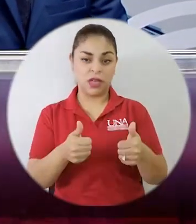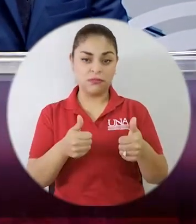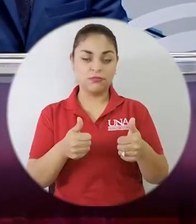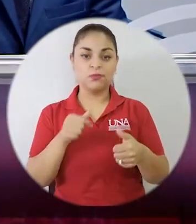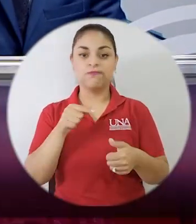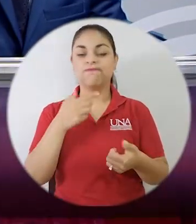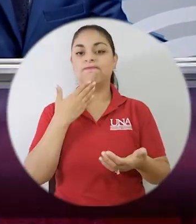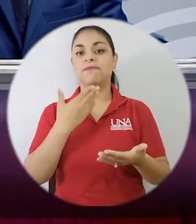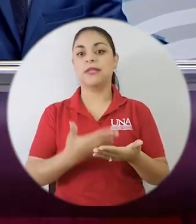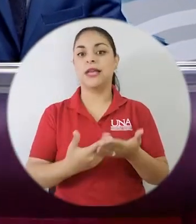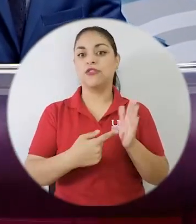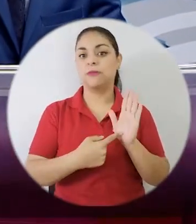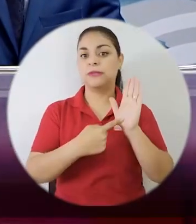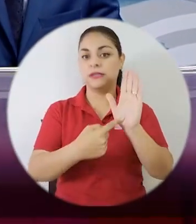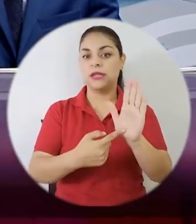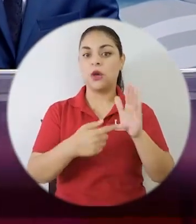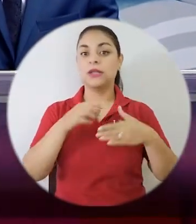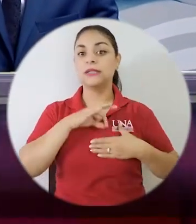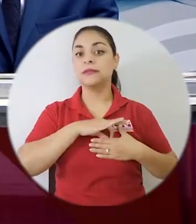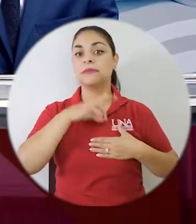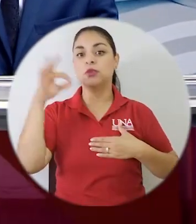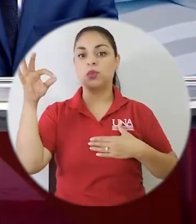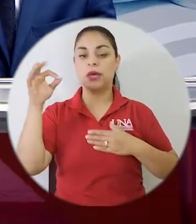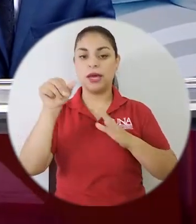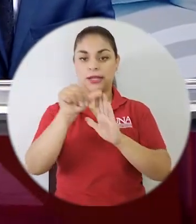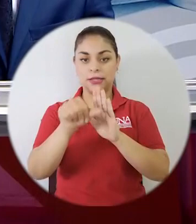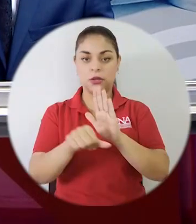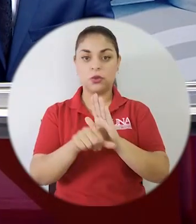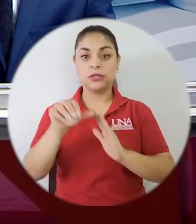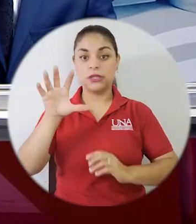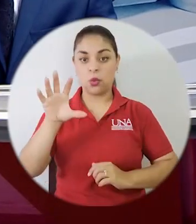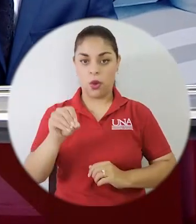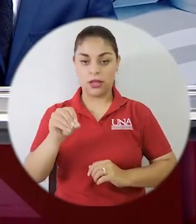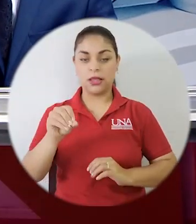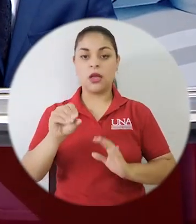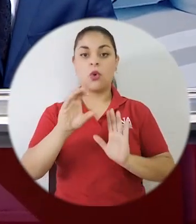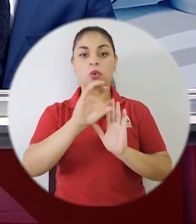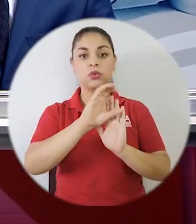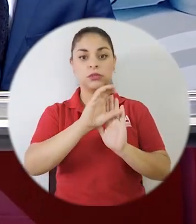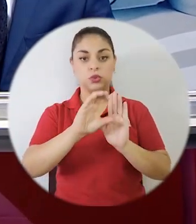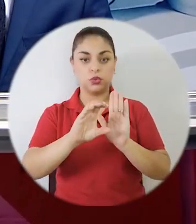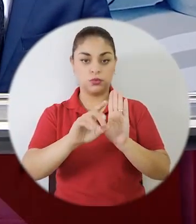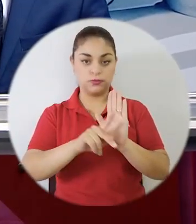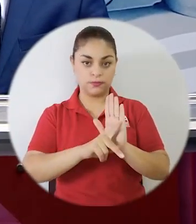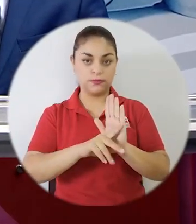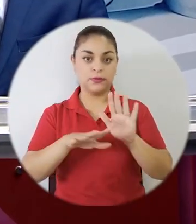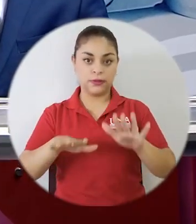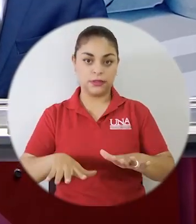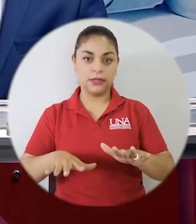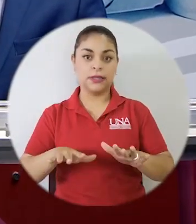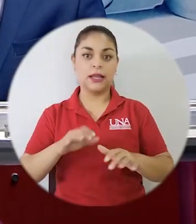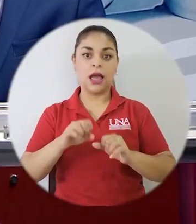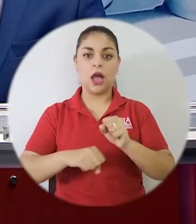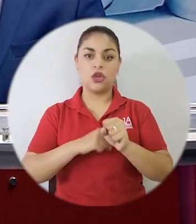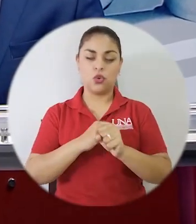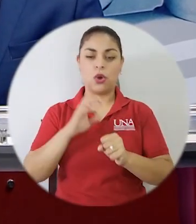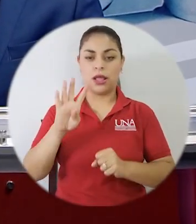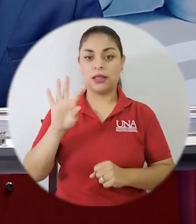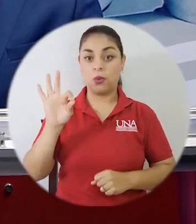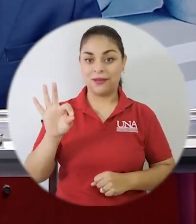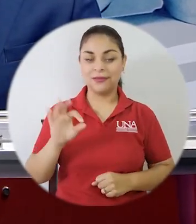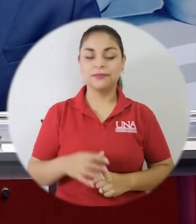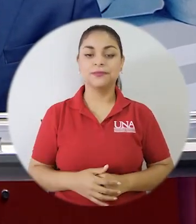está muy bien representado en el espíritu del artículo 50 de la Constitución de Constituyente